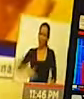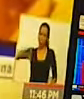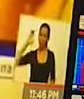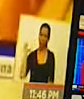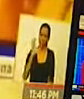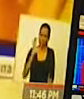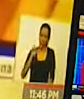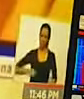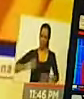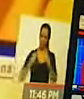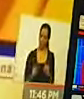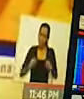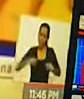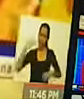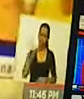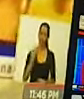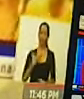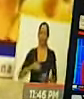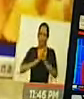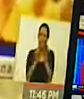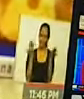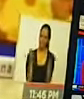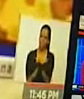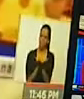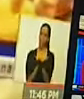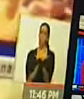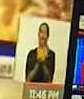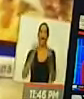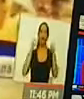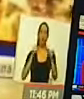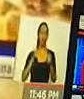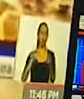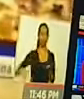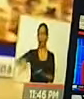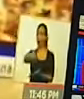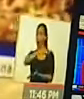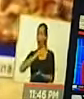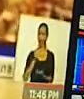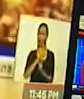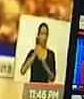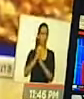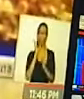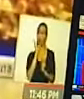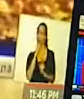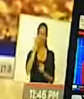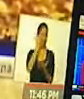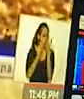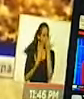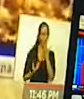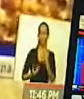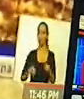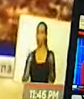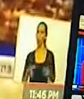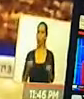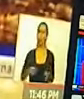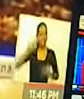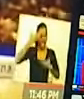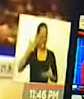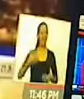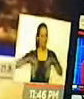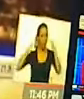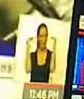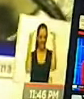dice la Santa Biblia, un paraíso terrenal donde no haya tristezas ni dolor. Saludos, mi